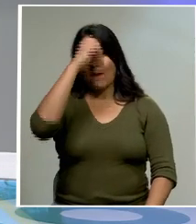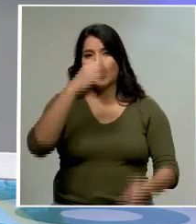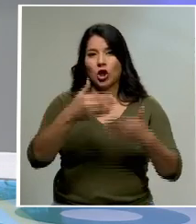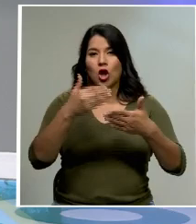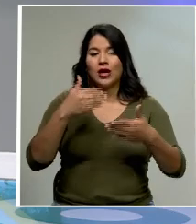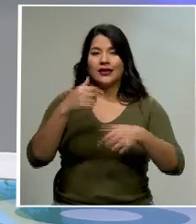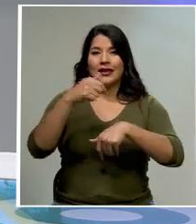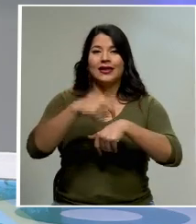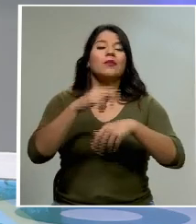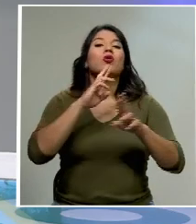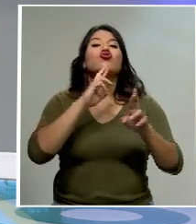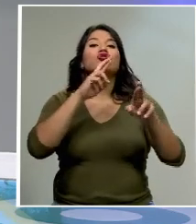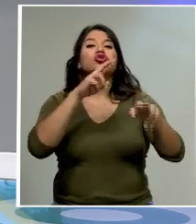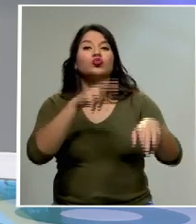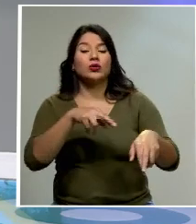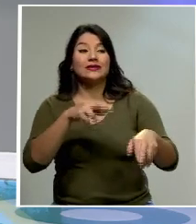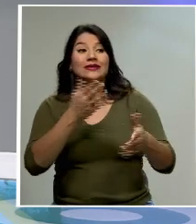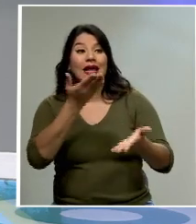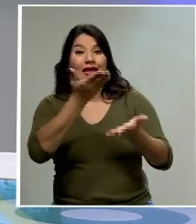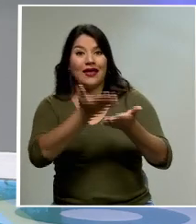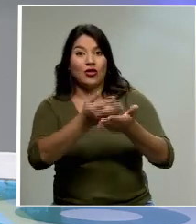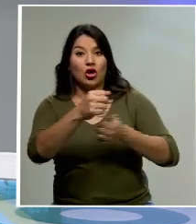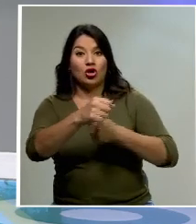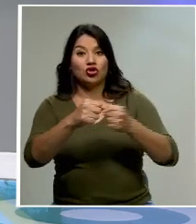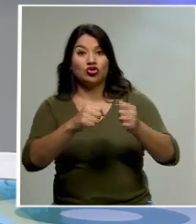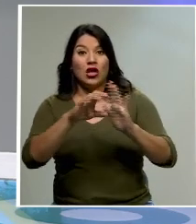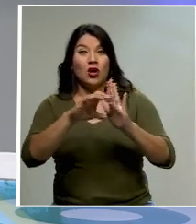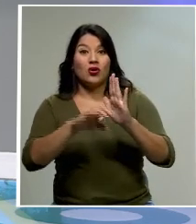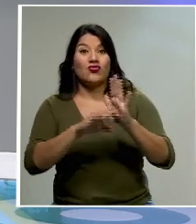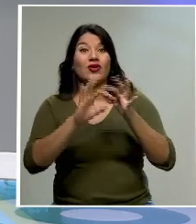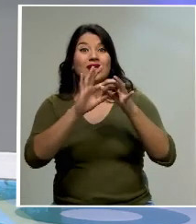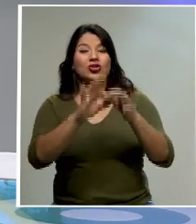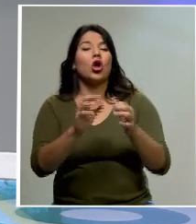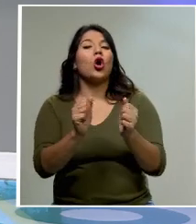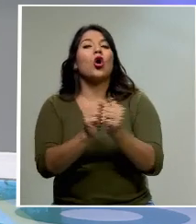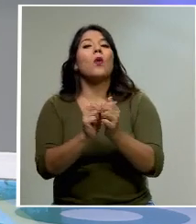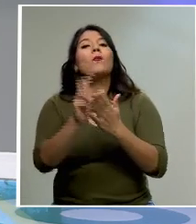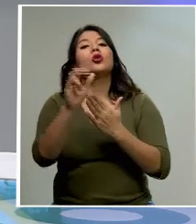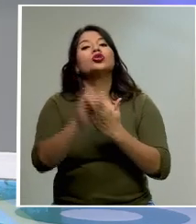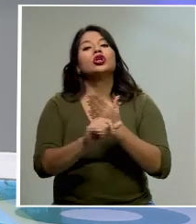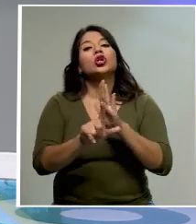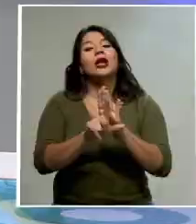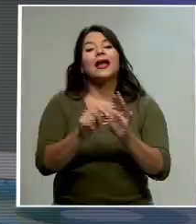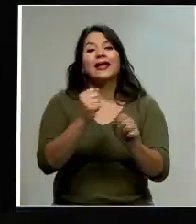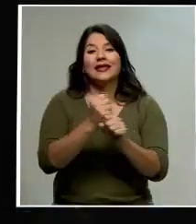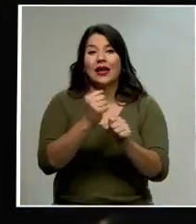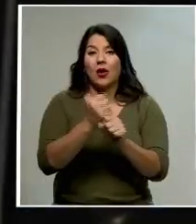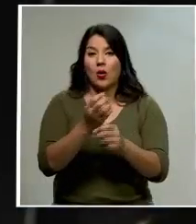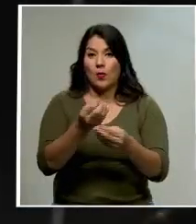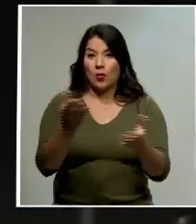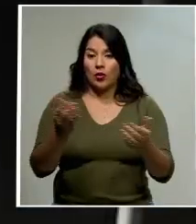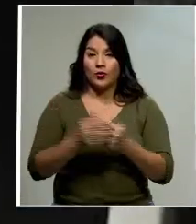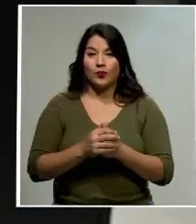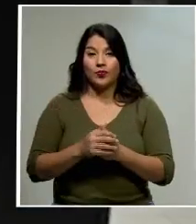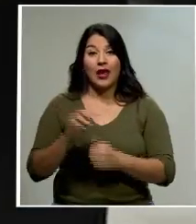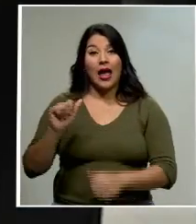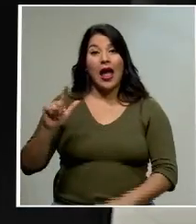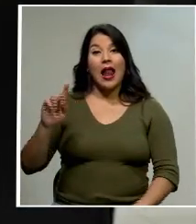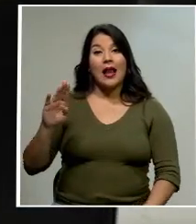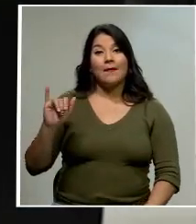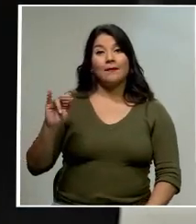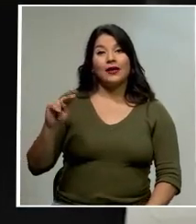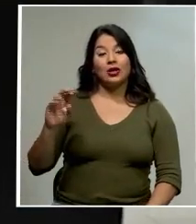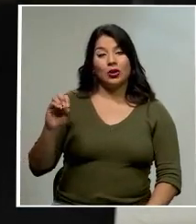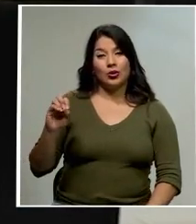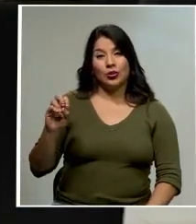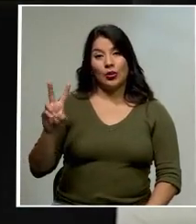por la Sala en cuanto al proyecto de ley de empleo público. De esta manera, Albino Vargas, secretario general de